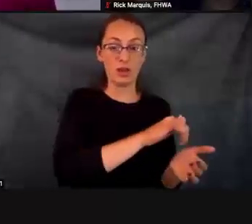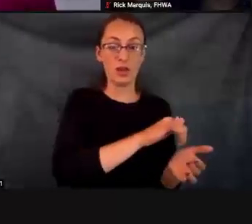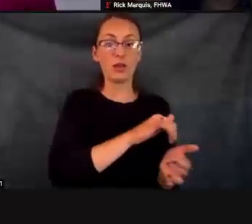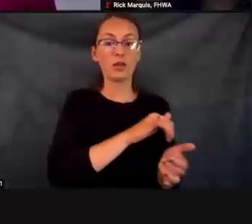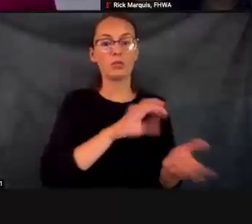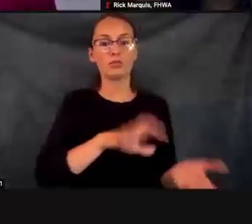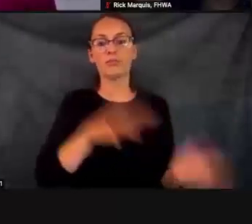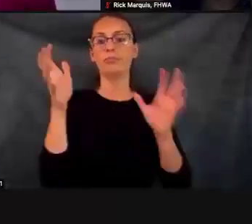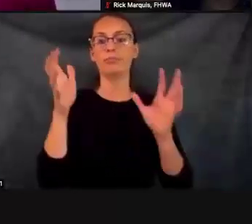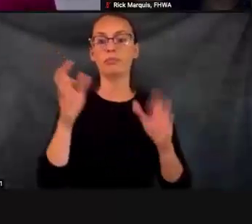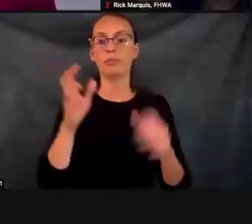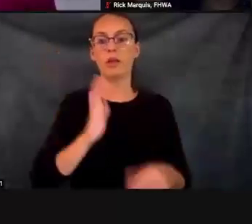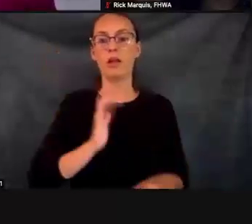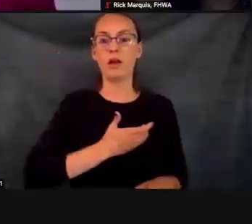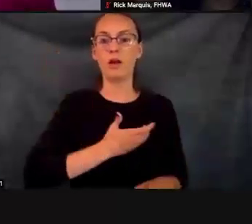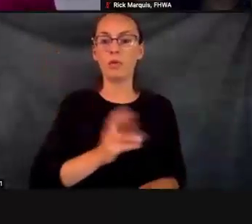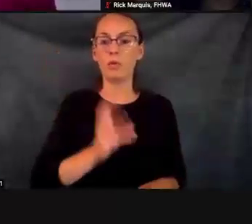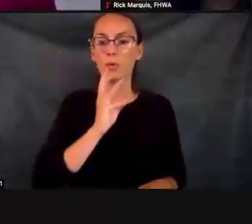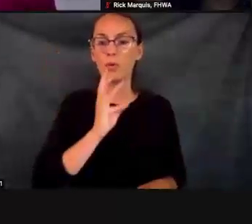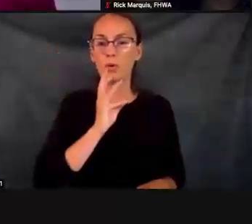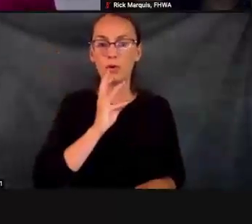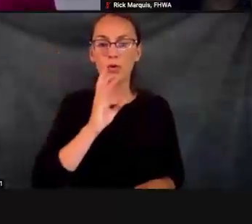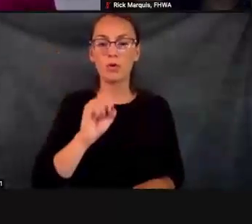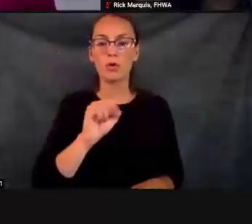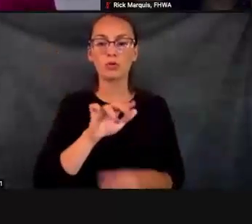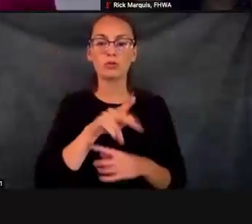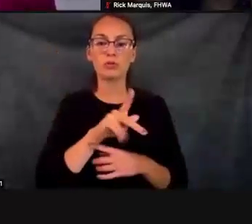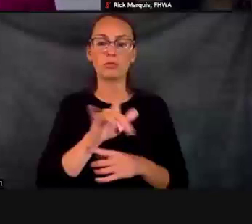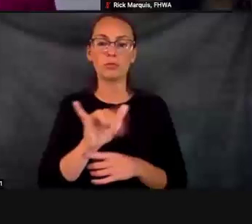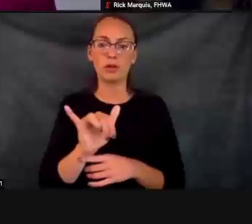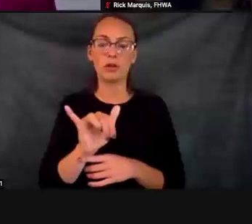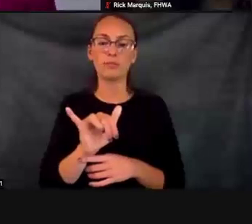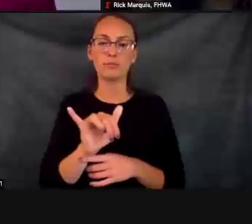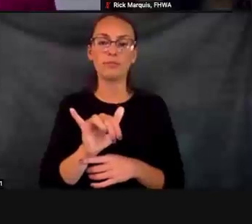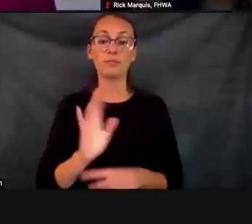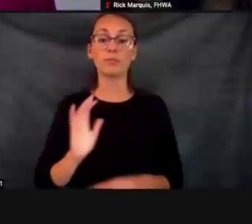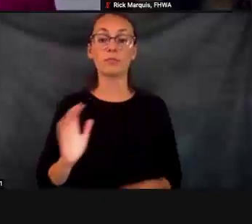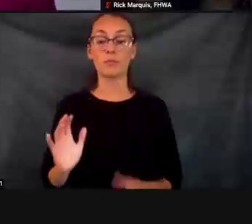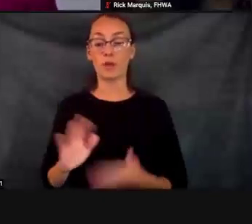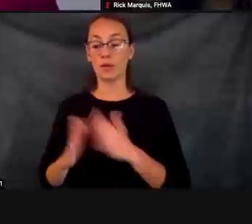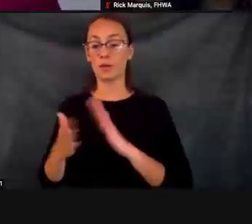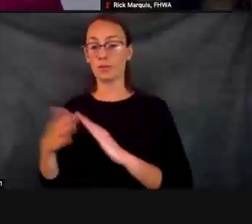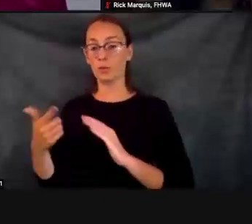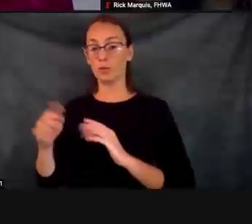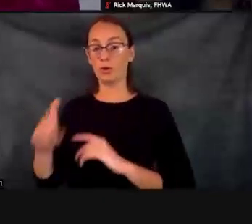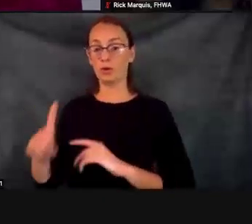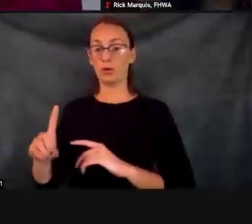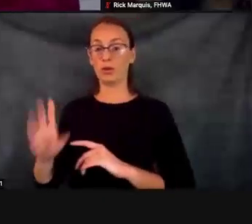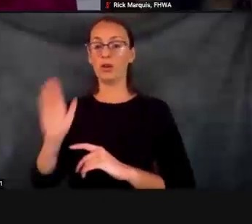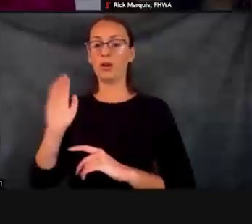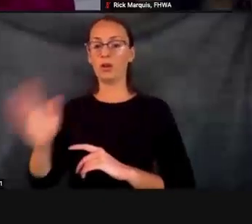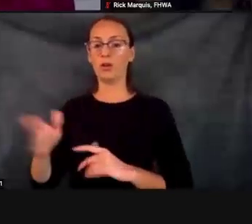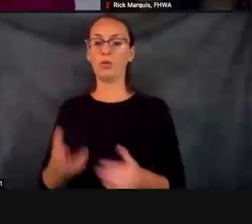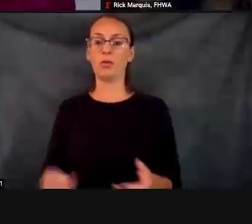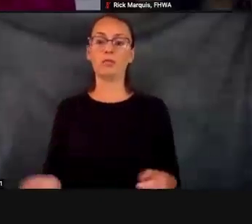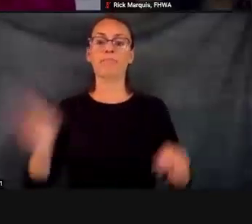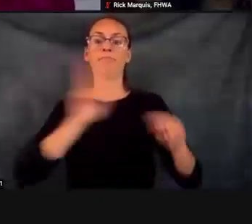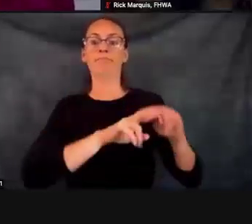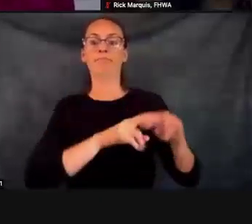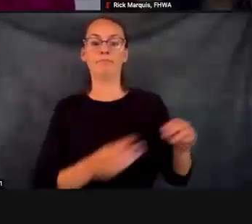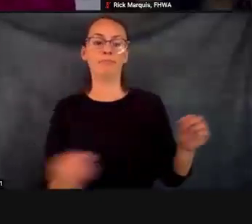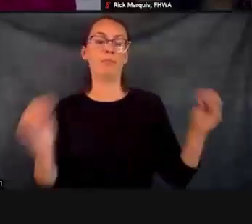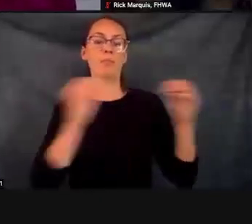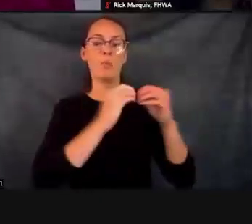Accidentes en esa ruta serían catastróficas para el suministro de agua. La red comunitaria